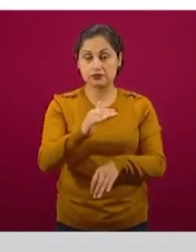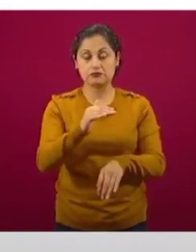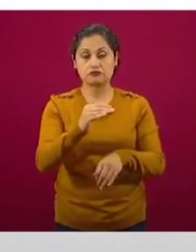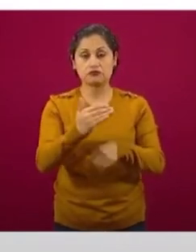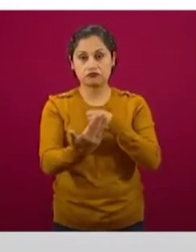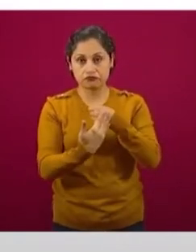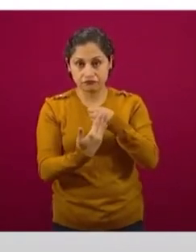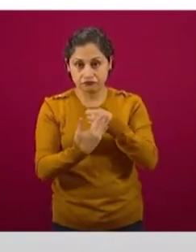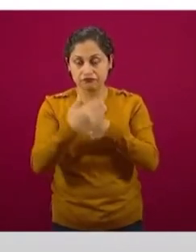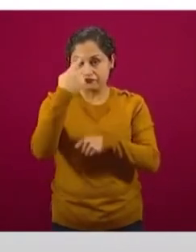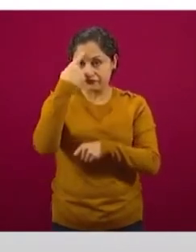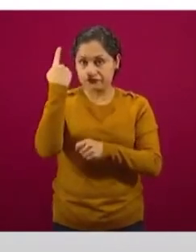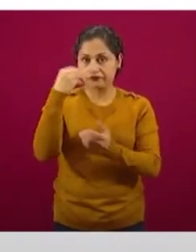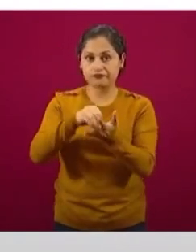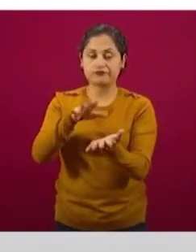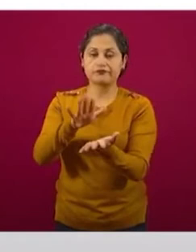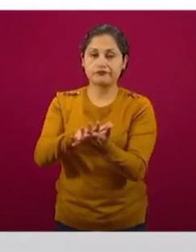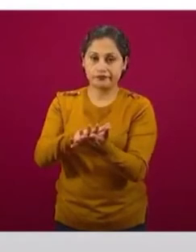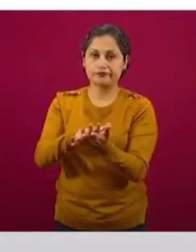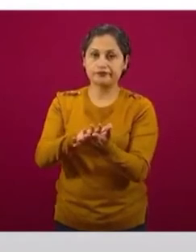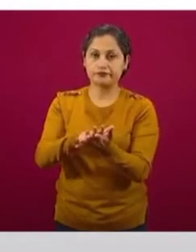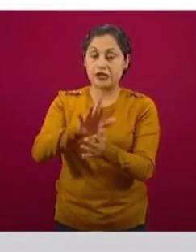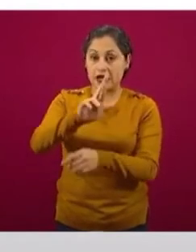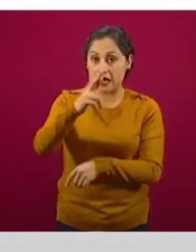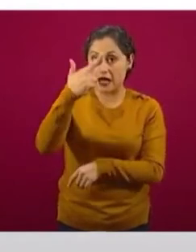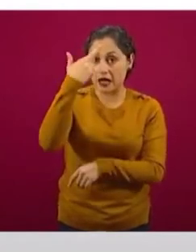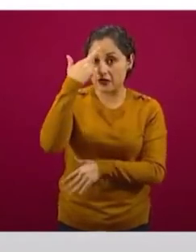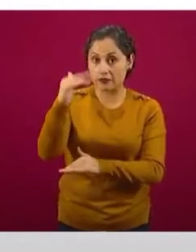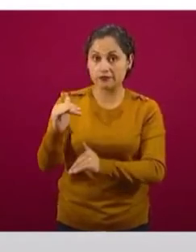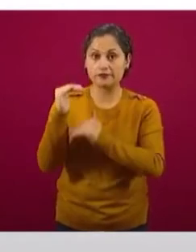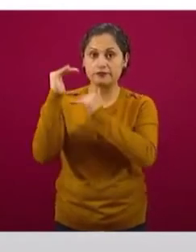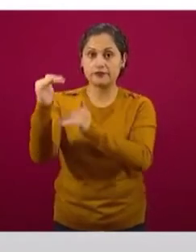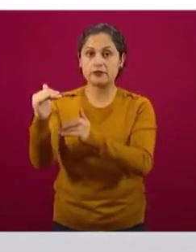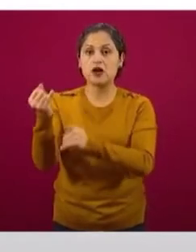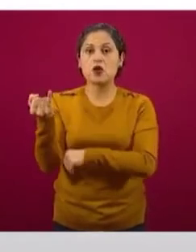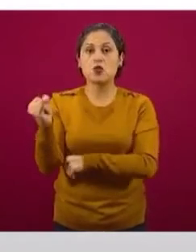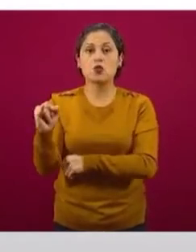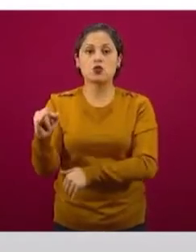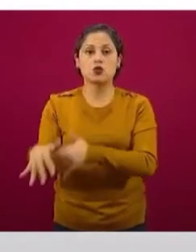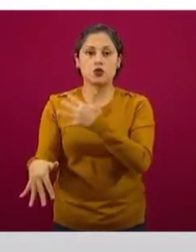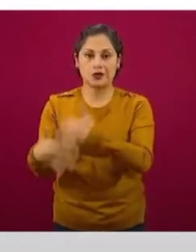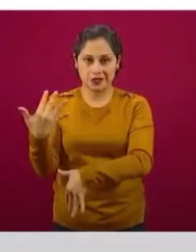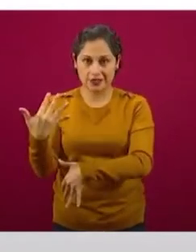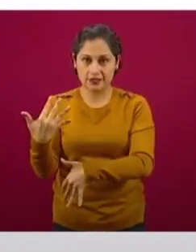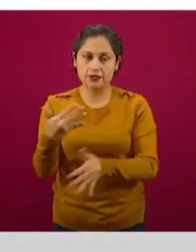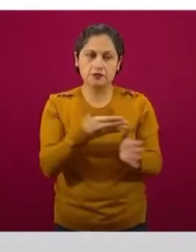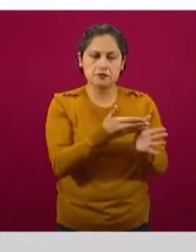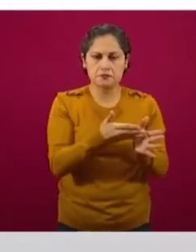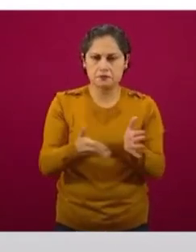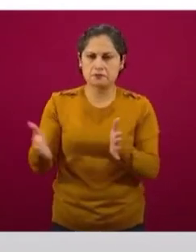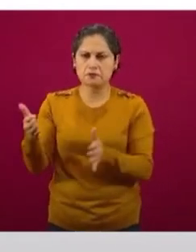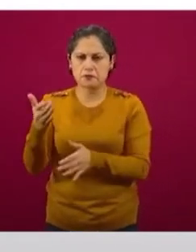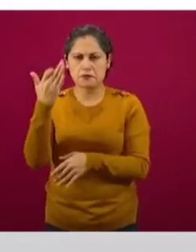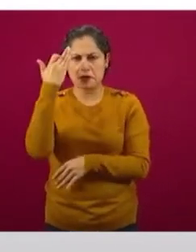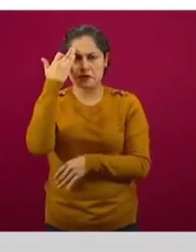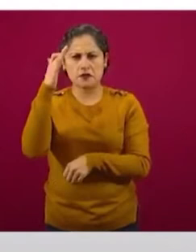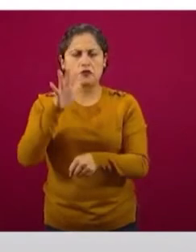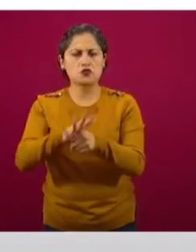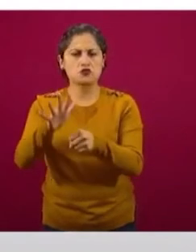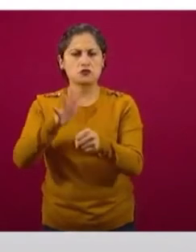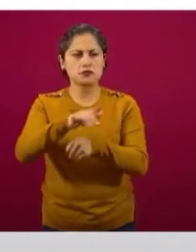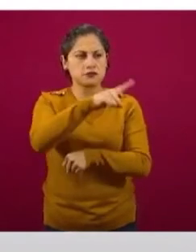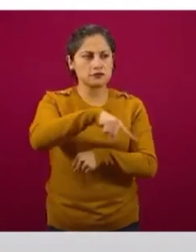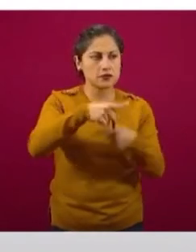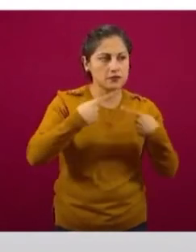Hay que recordar que este programa va a estar hasta el día 15 de junio, por lo tanto, bueno, todavía hay tiempo de que la gente se acerque a solicitar